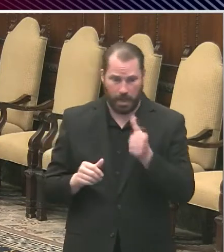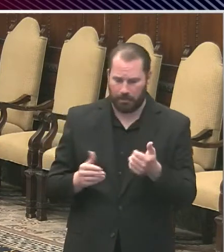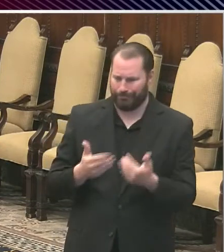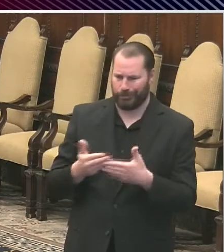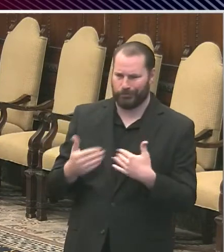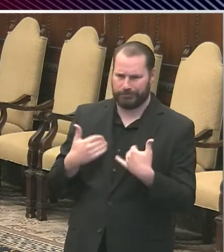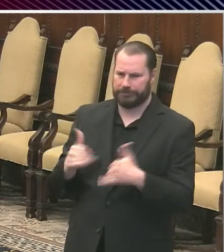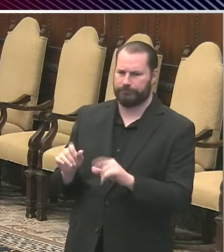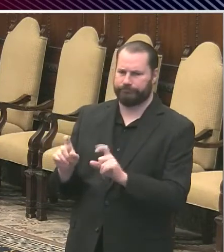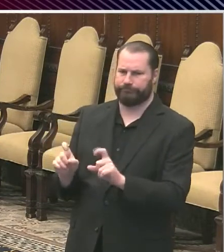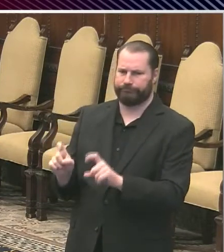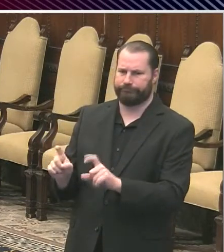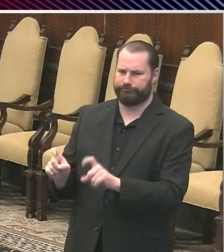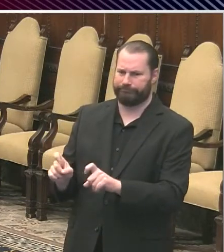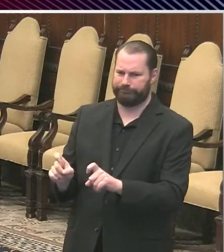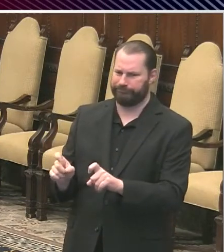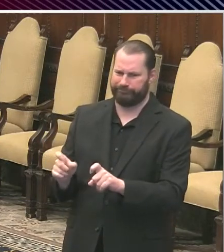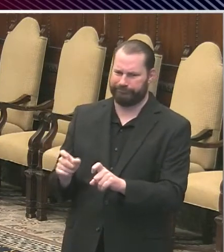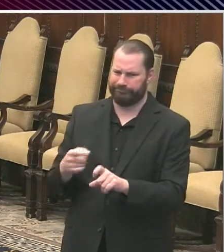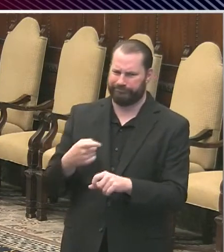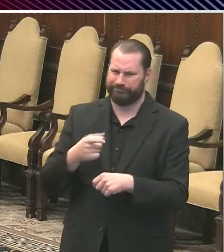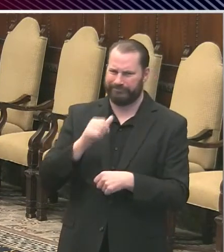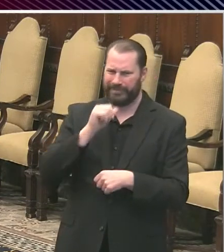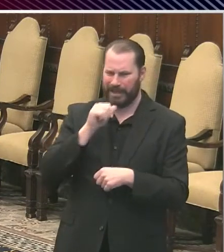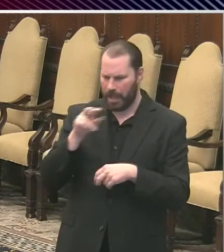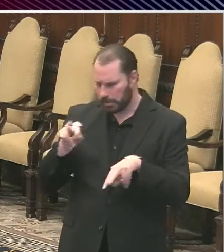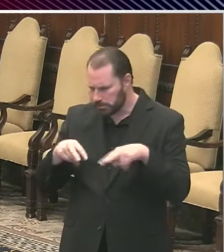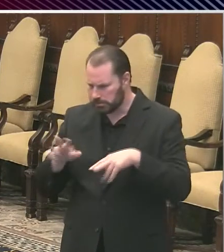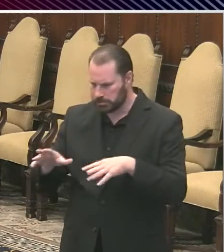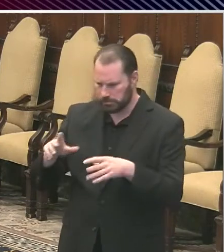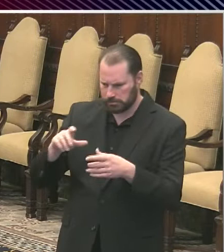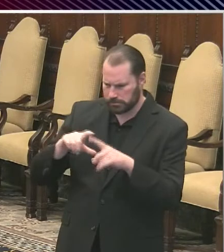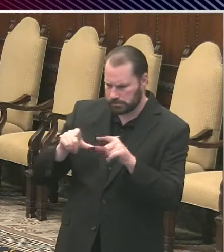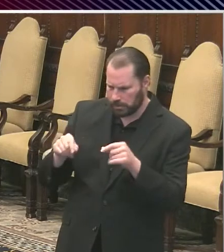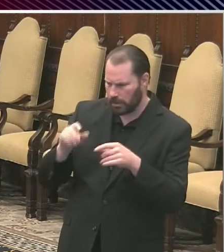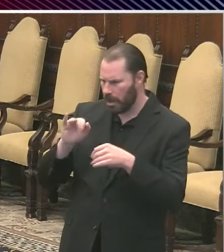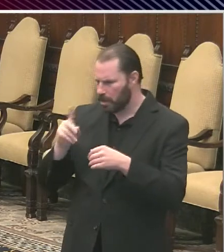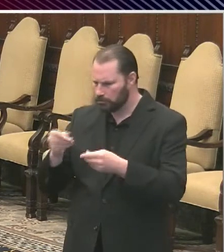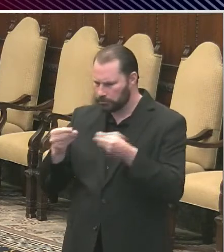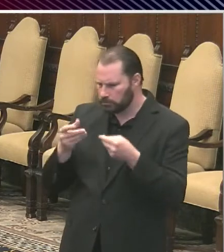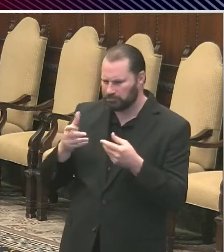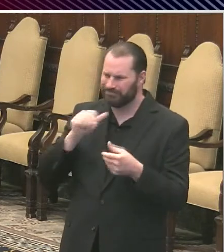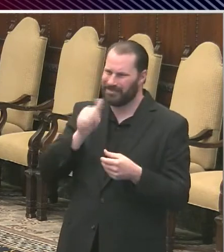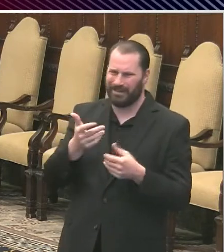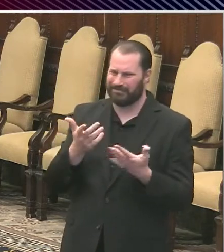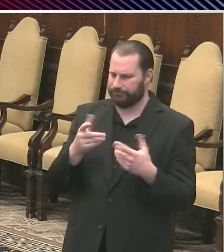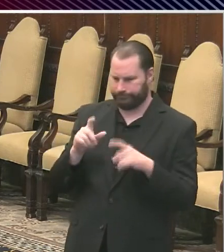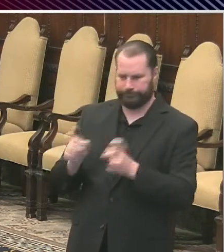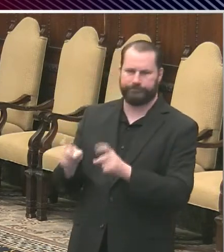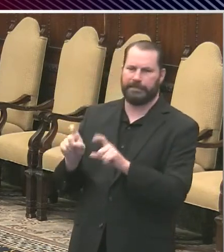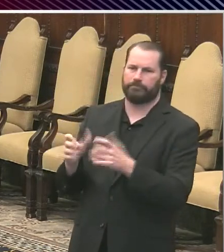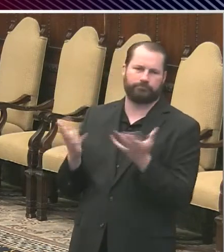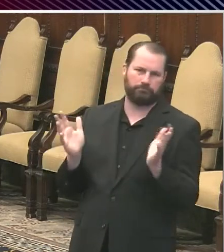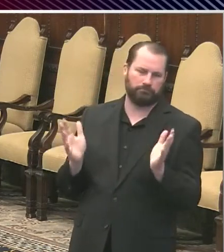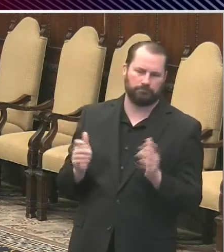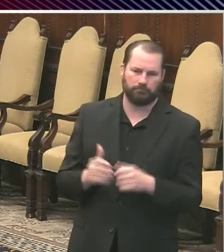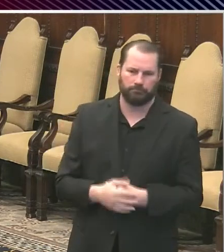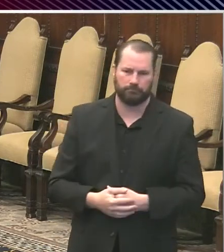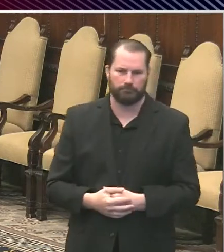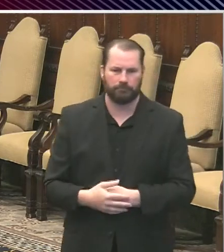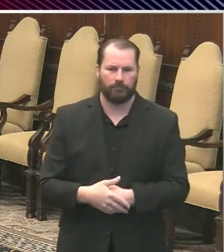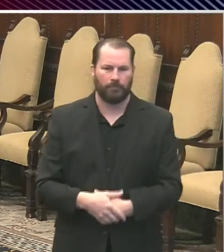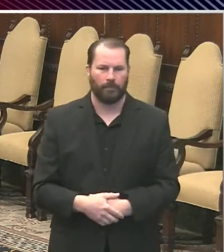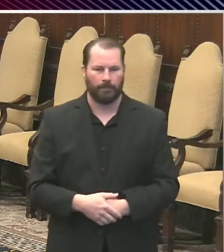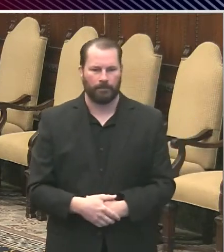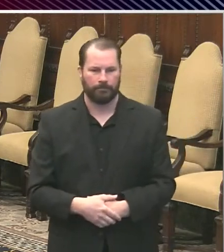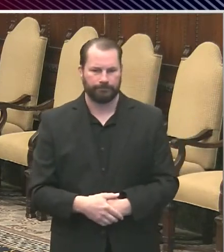misma. Las personas que están acudiendo a los centros que son calificados federalmente pueden hacerlo sin seguro médico. Y con respecto a